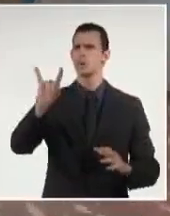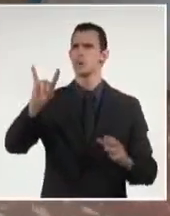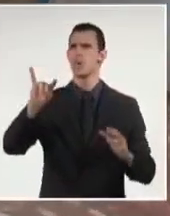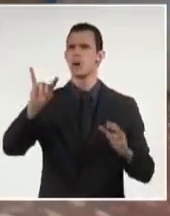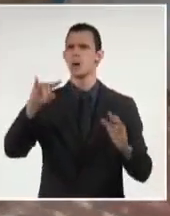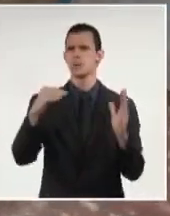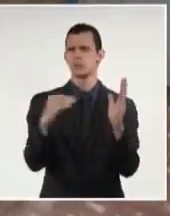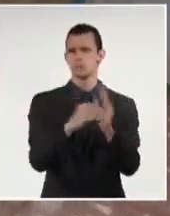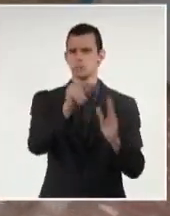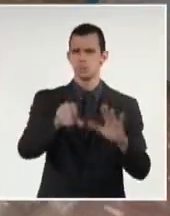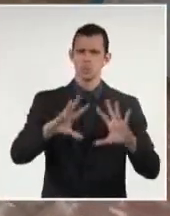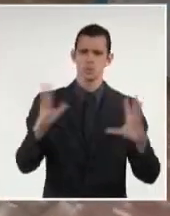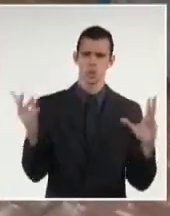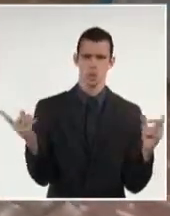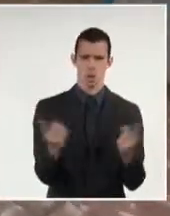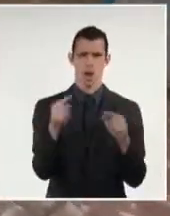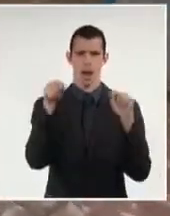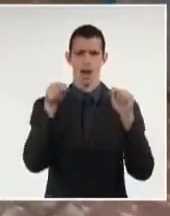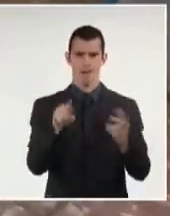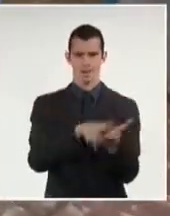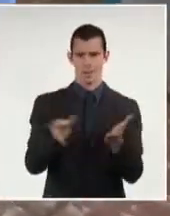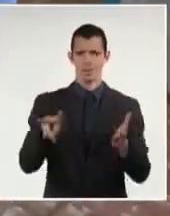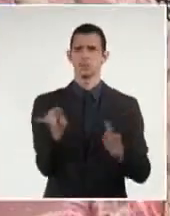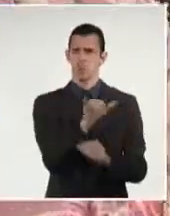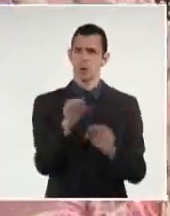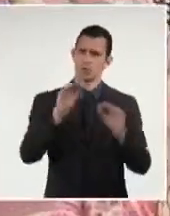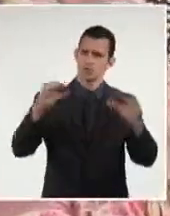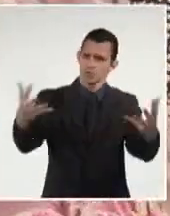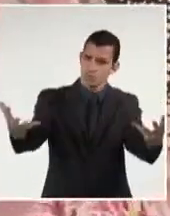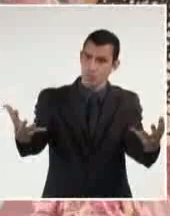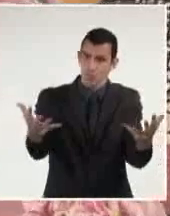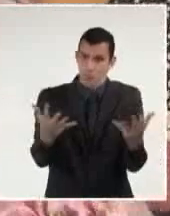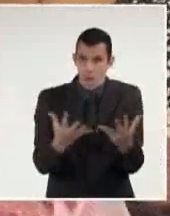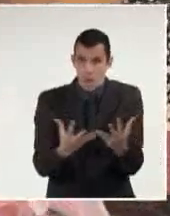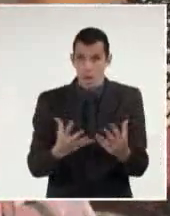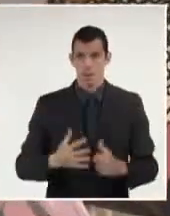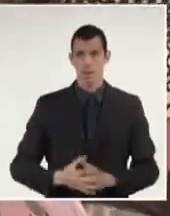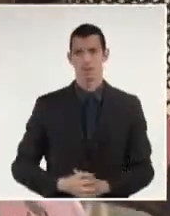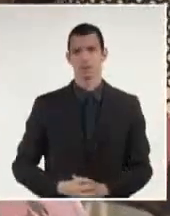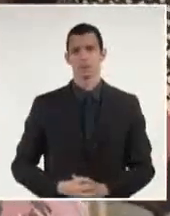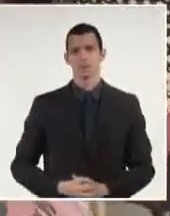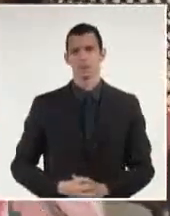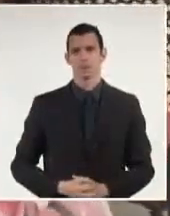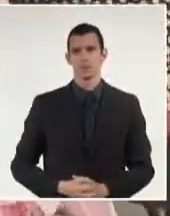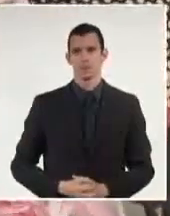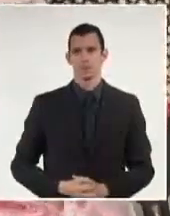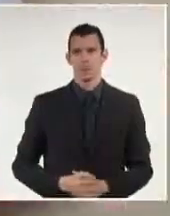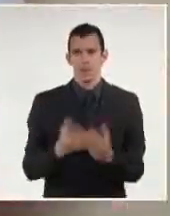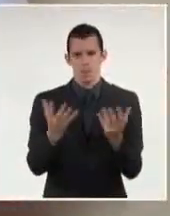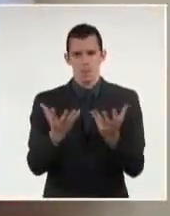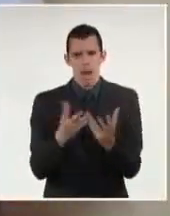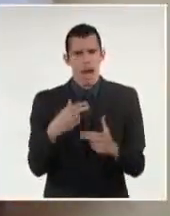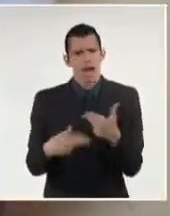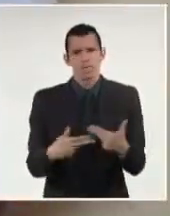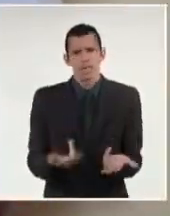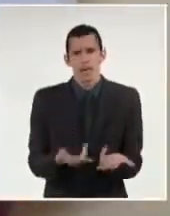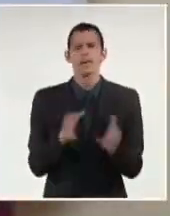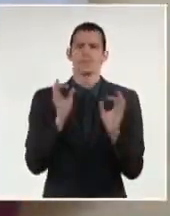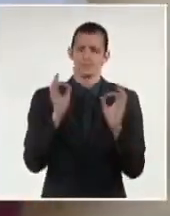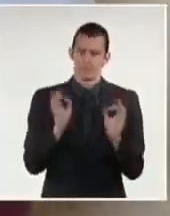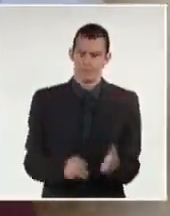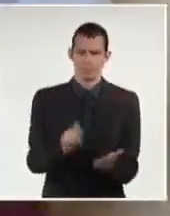electores de toda la provincia fueron convocados a asistir a las urnas para ejercer su derecho al voto como parte de